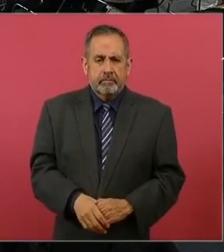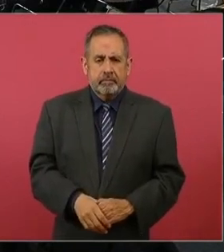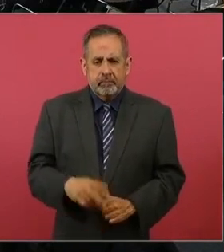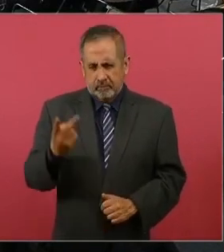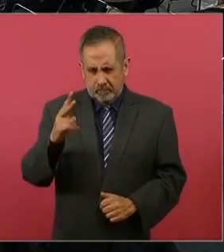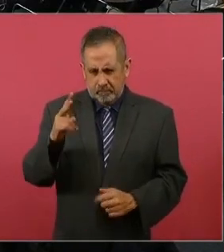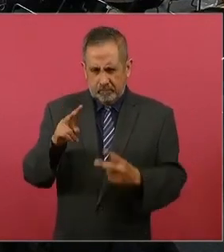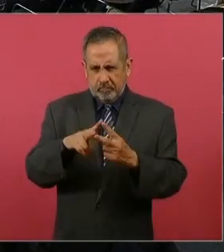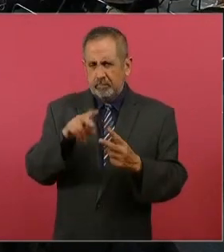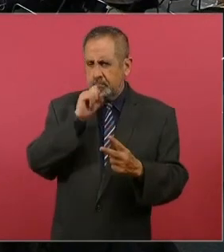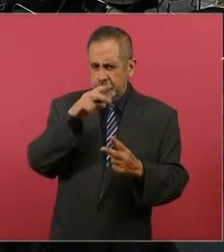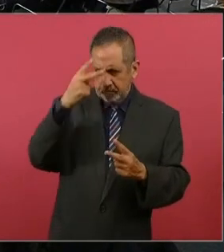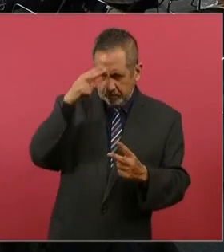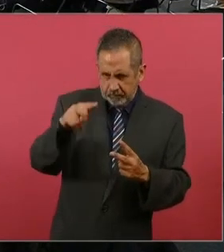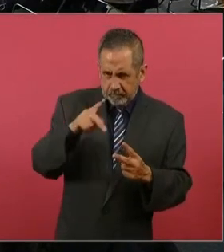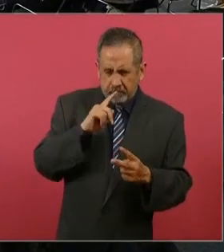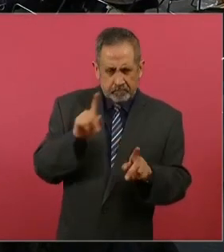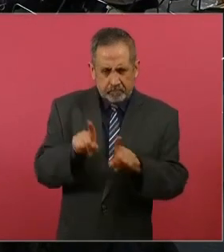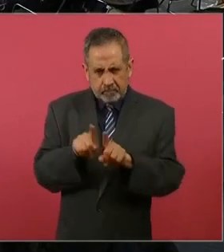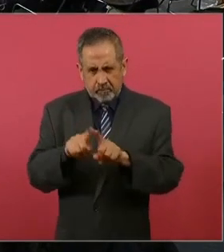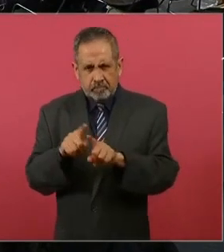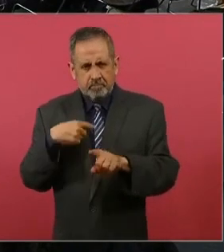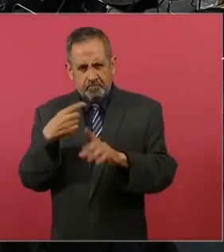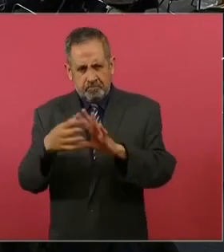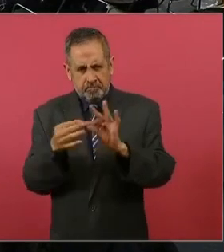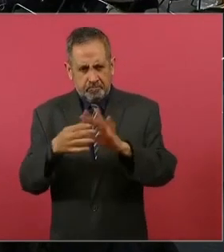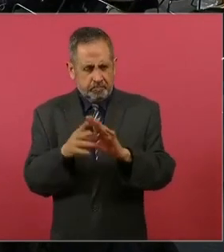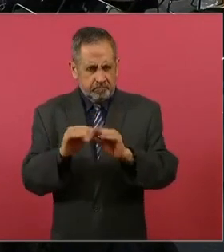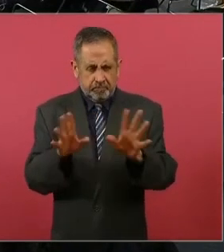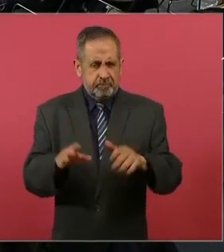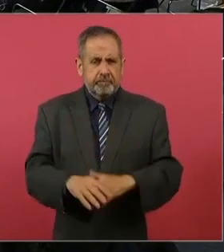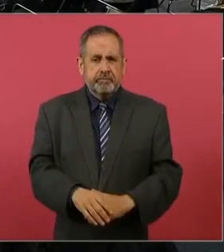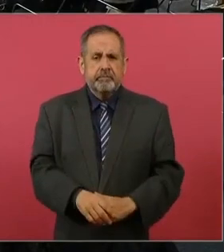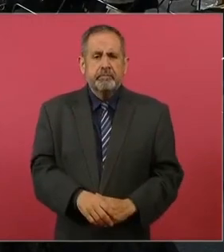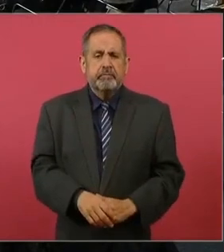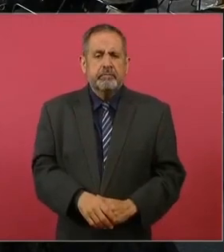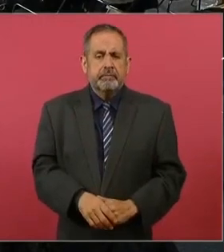Los dos, también el de México, para que ahora más lo explique.